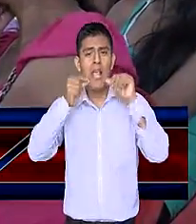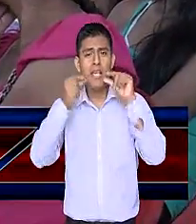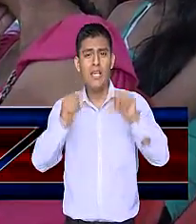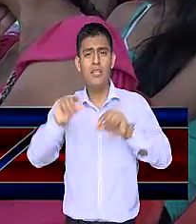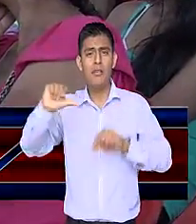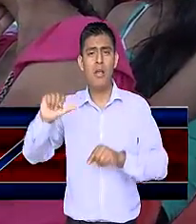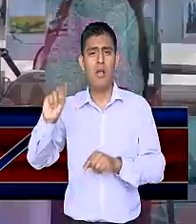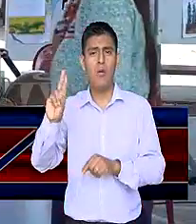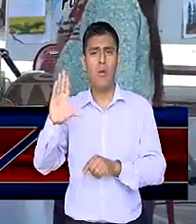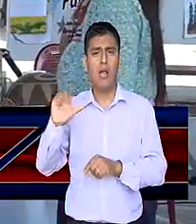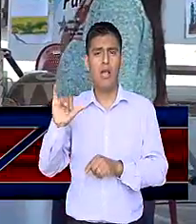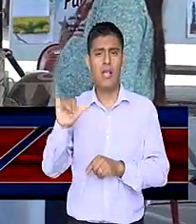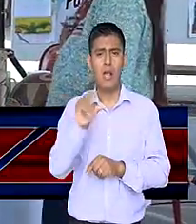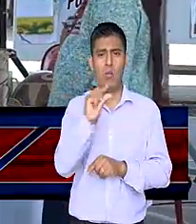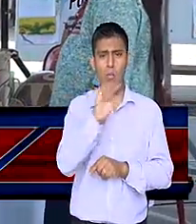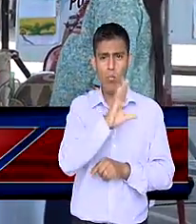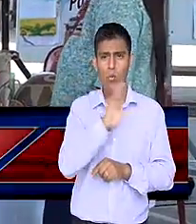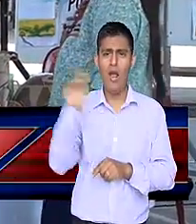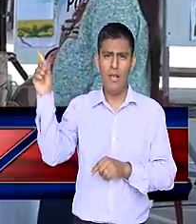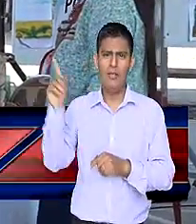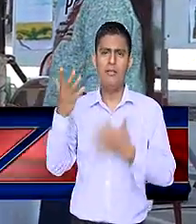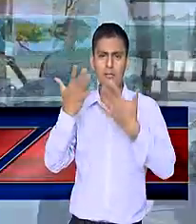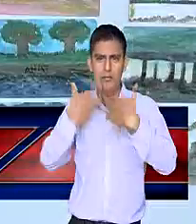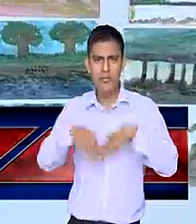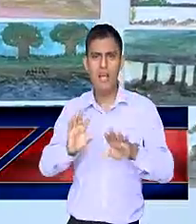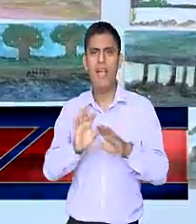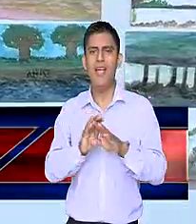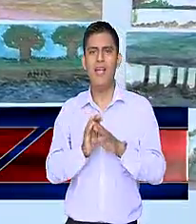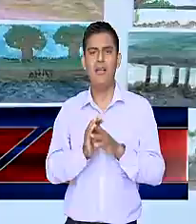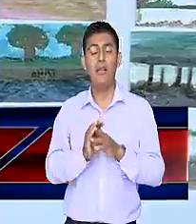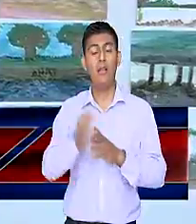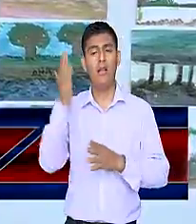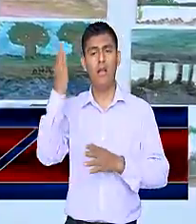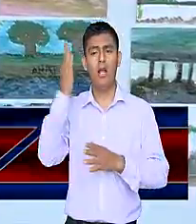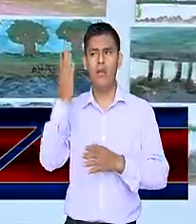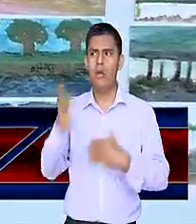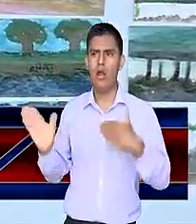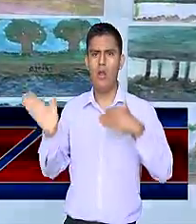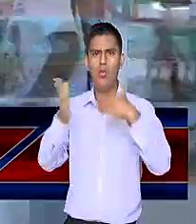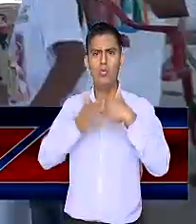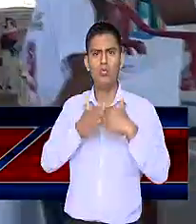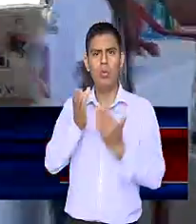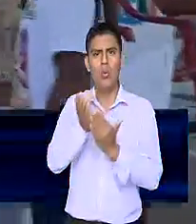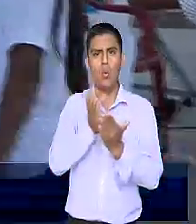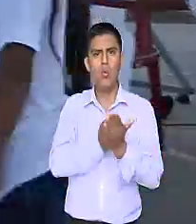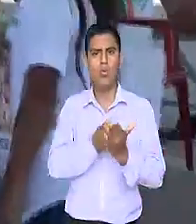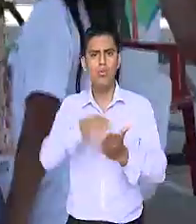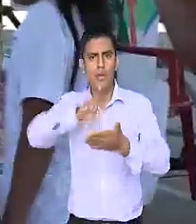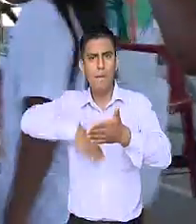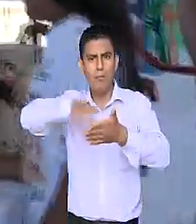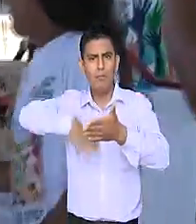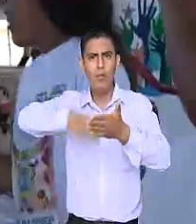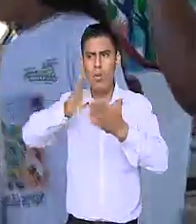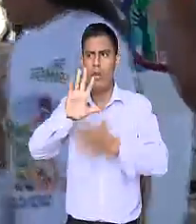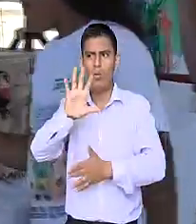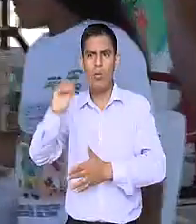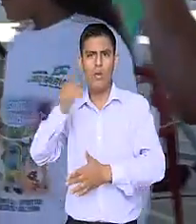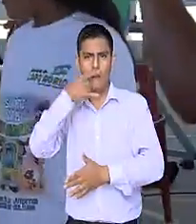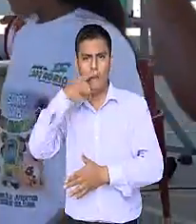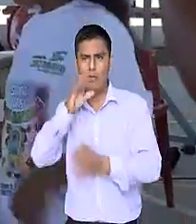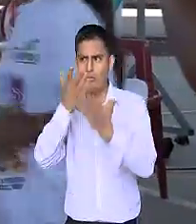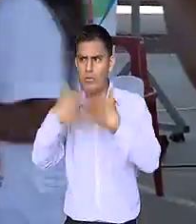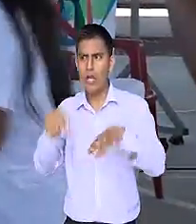quichua, Aucayacu, Atari, el alcalde Vinicio Vega clausuró el curso de dibujo y pintura dirigido a 50 niños de esta comunidad,